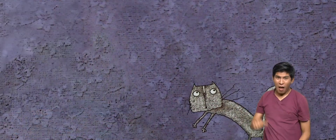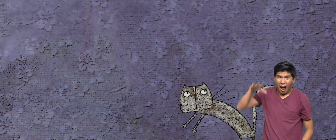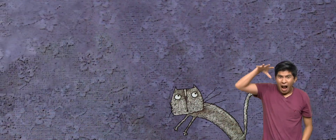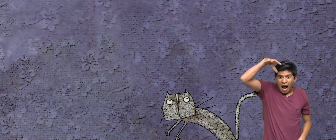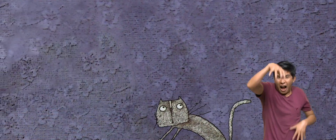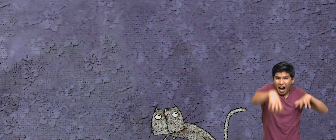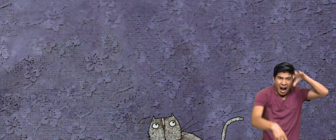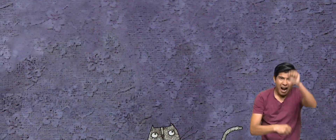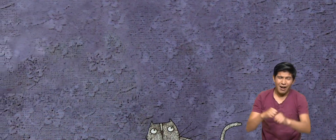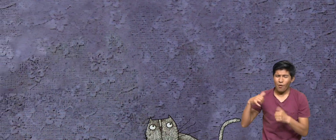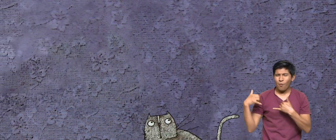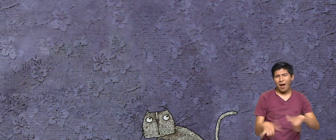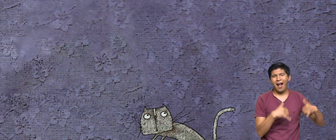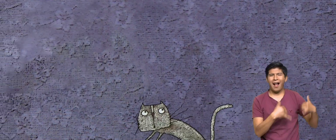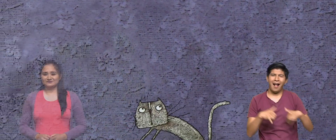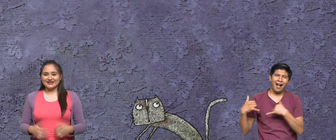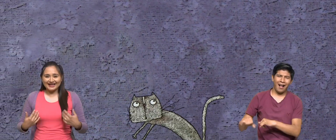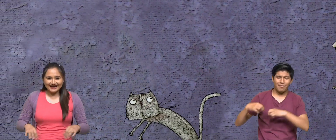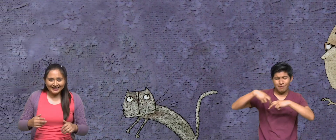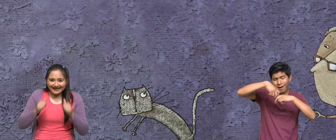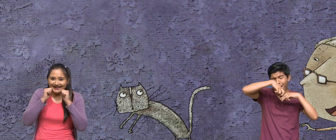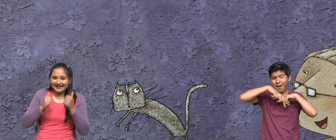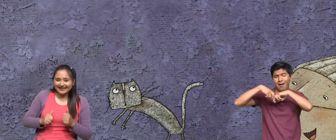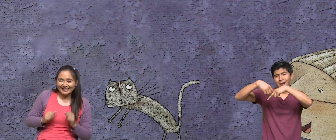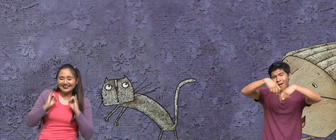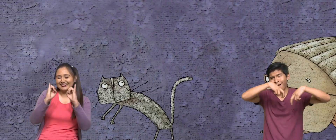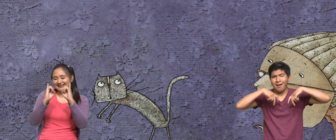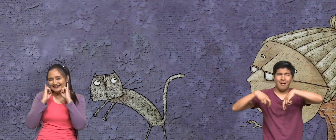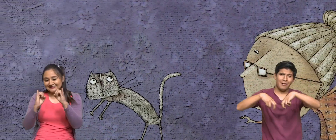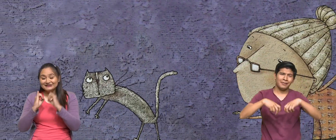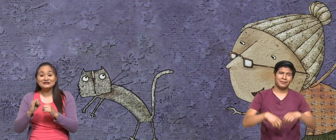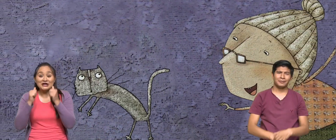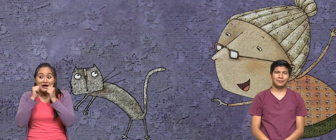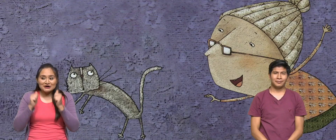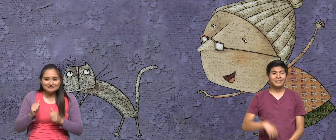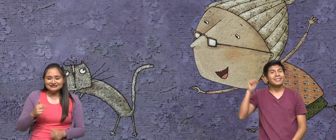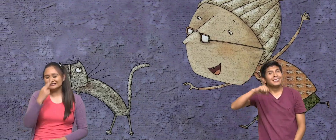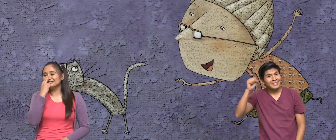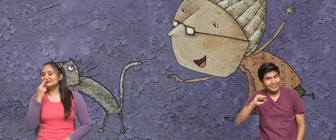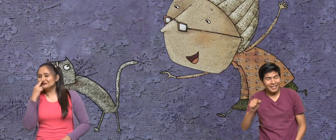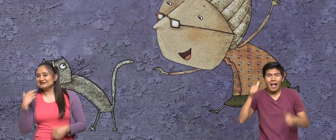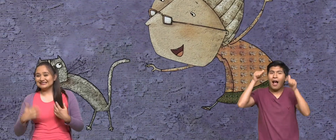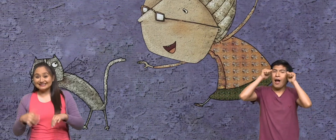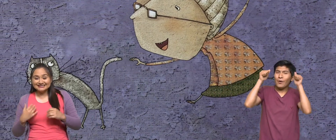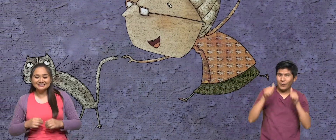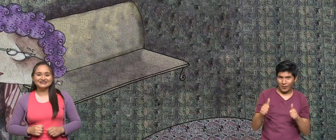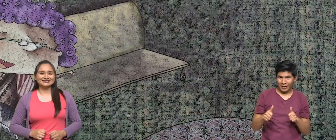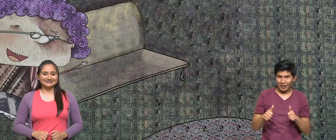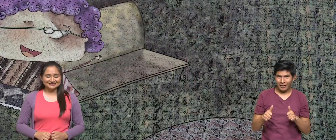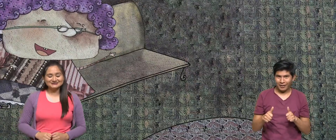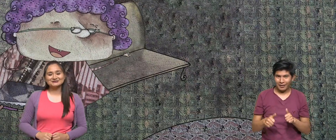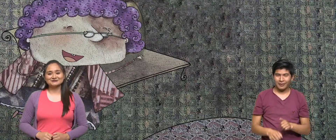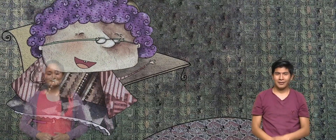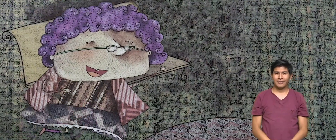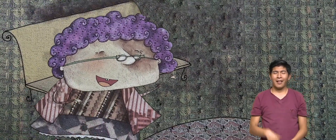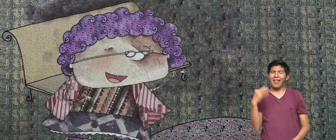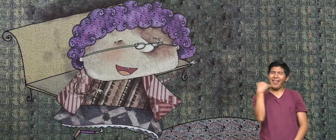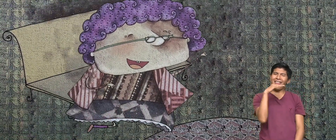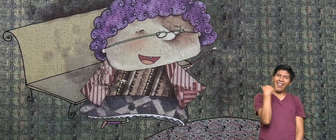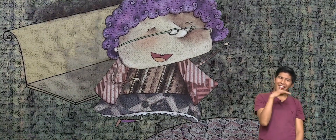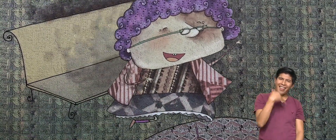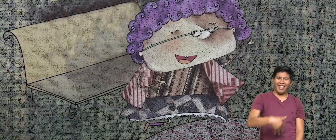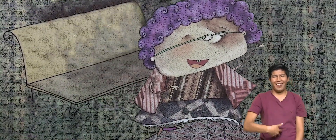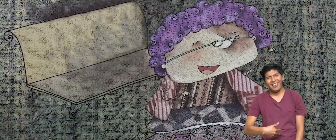gato para jalarle la cola. ¡Qué divertido! Es muy chistosa esa abuelita. La